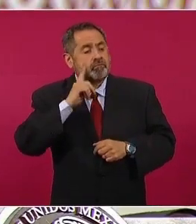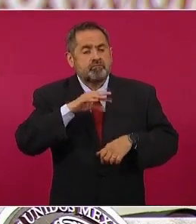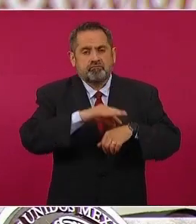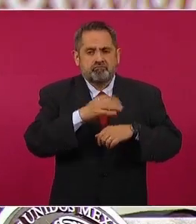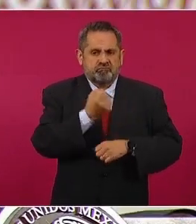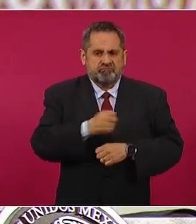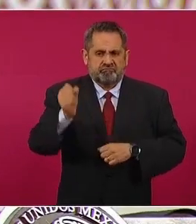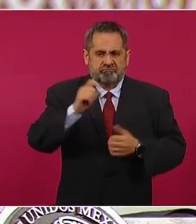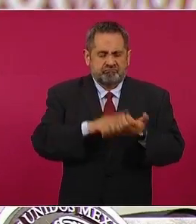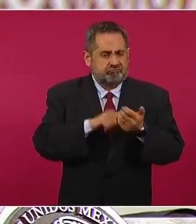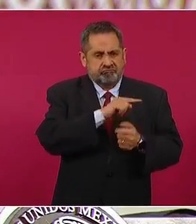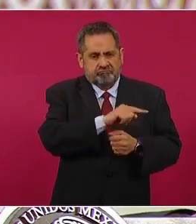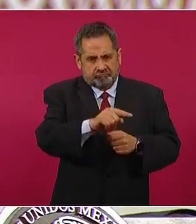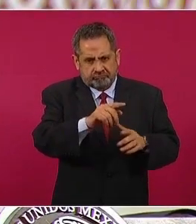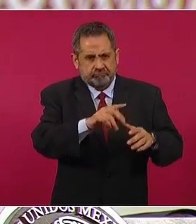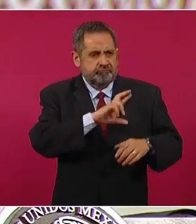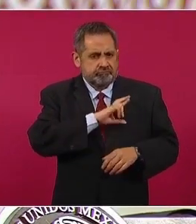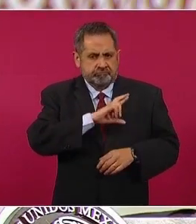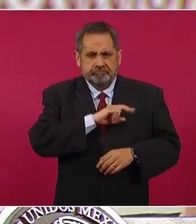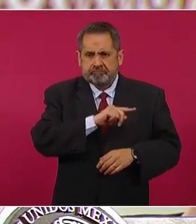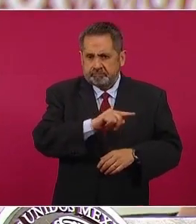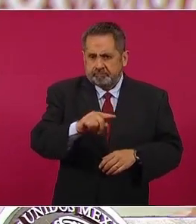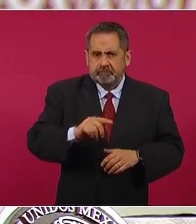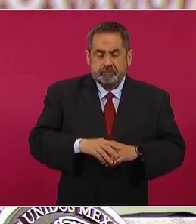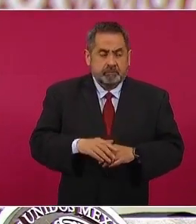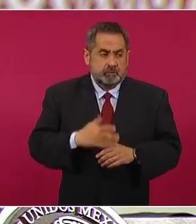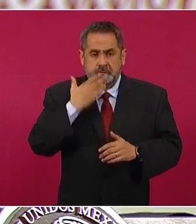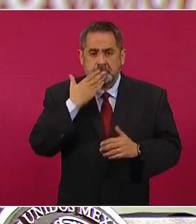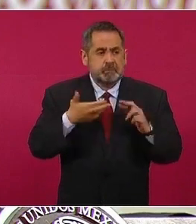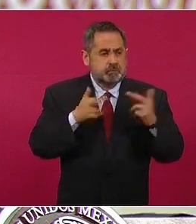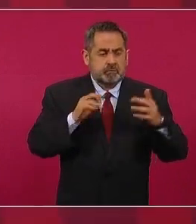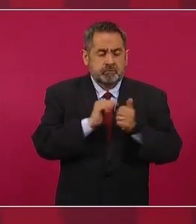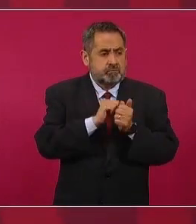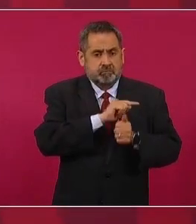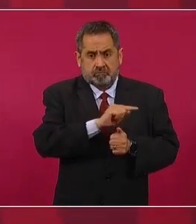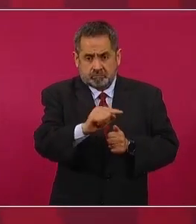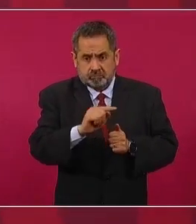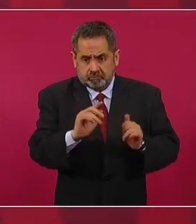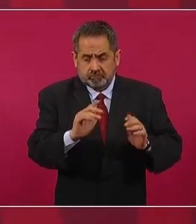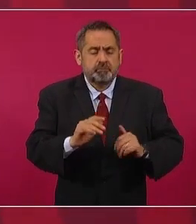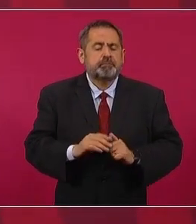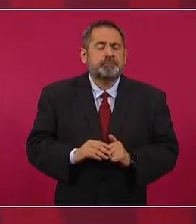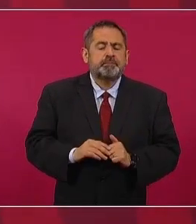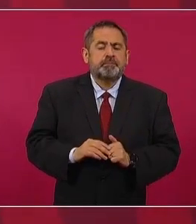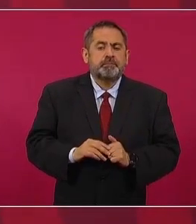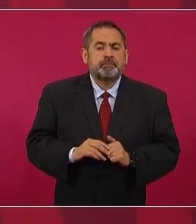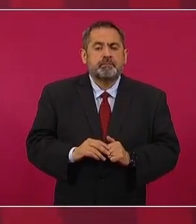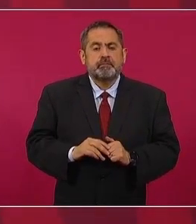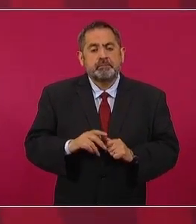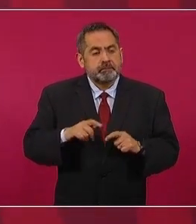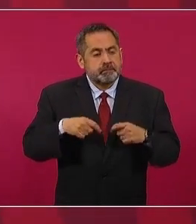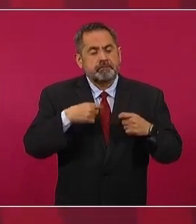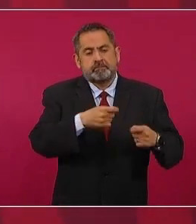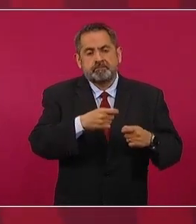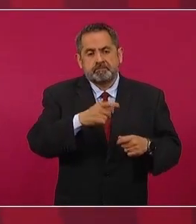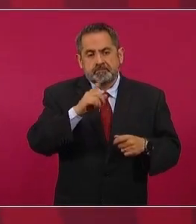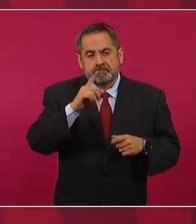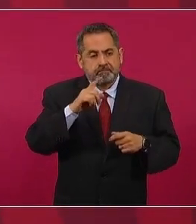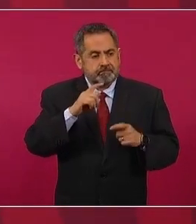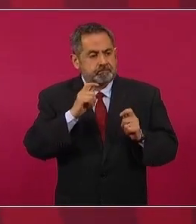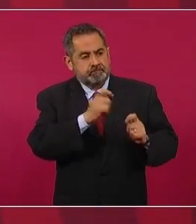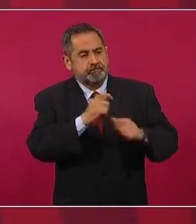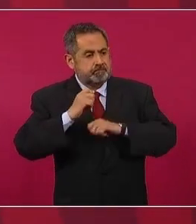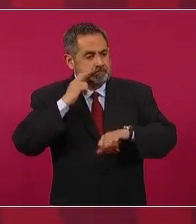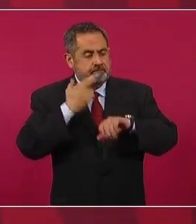muy excelentes también en el campo privado, tenemos muy buena relación con todos ellos, y se les encomendó